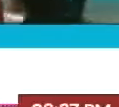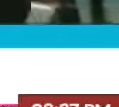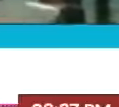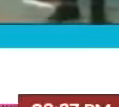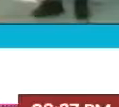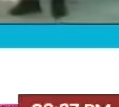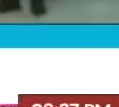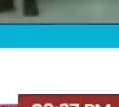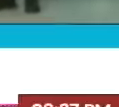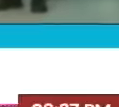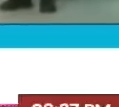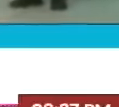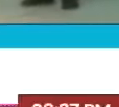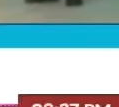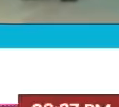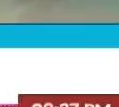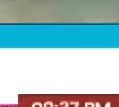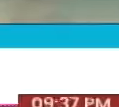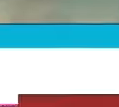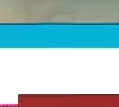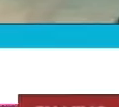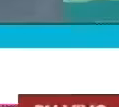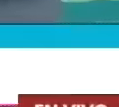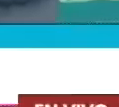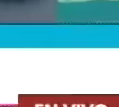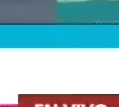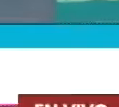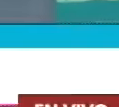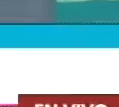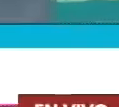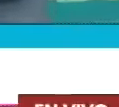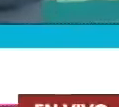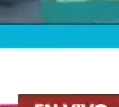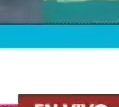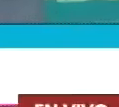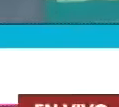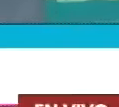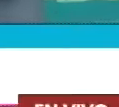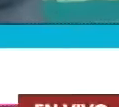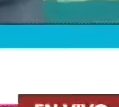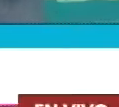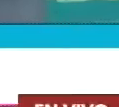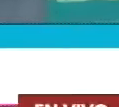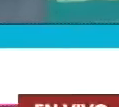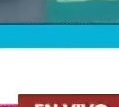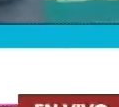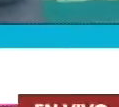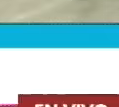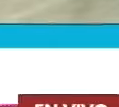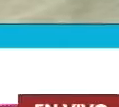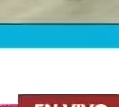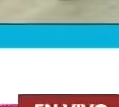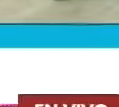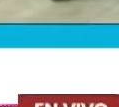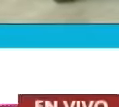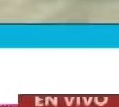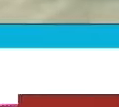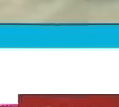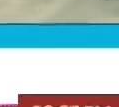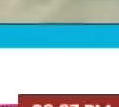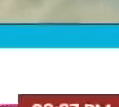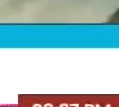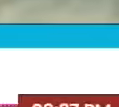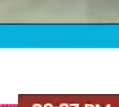acompaña. Amor y vida, somos familia. Con mi corazón tenemos patria para toda